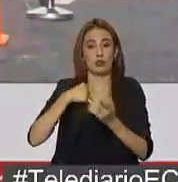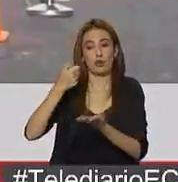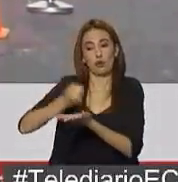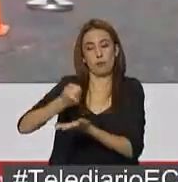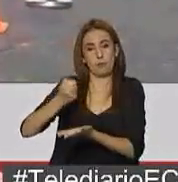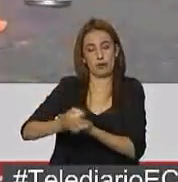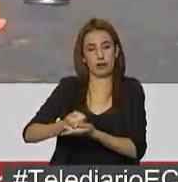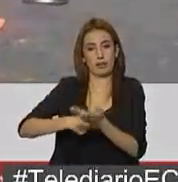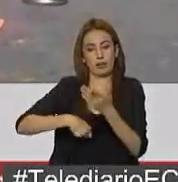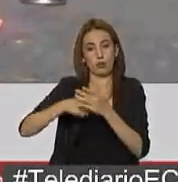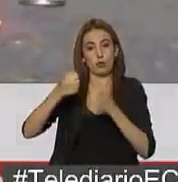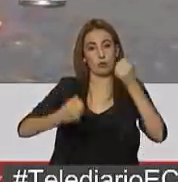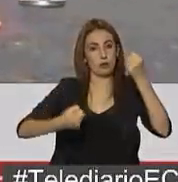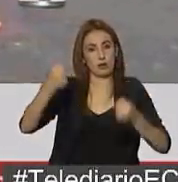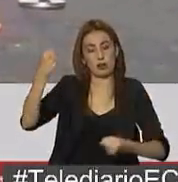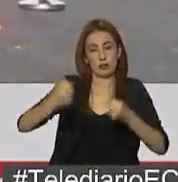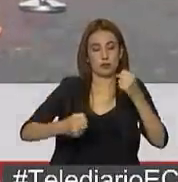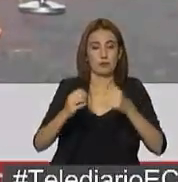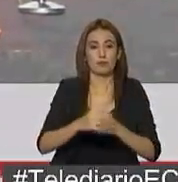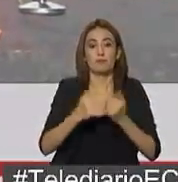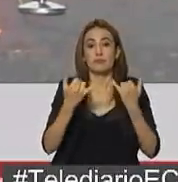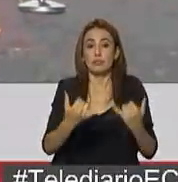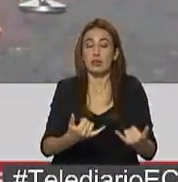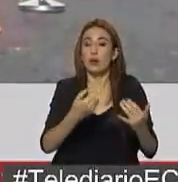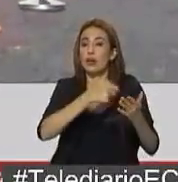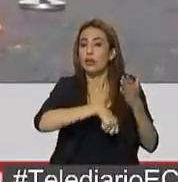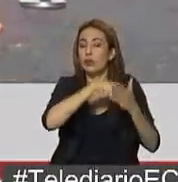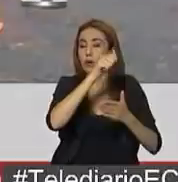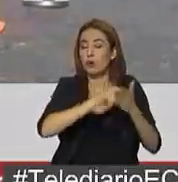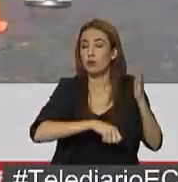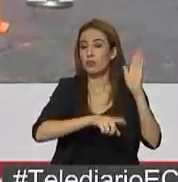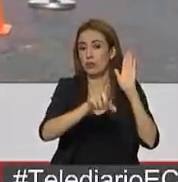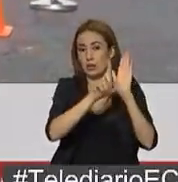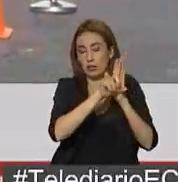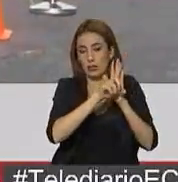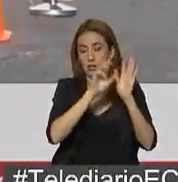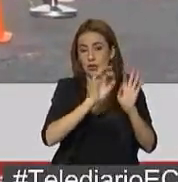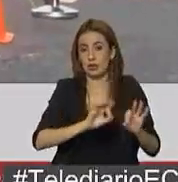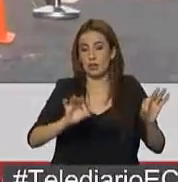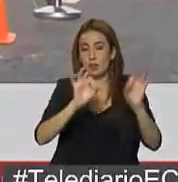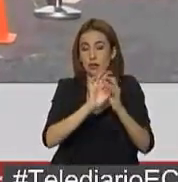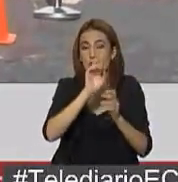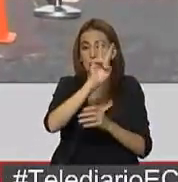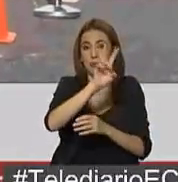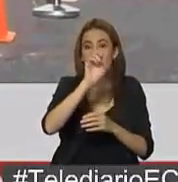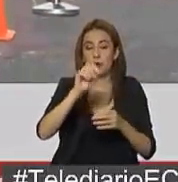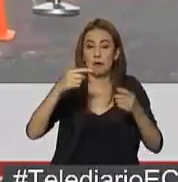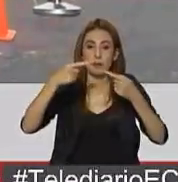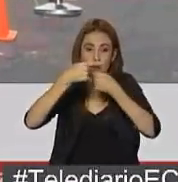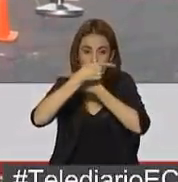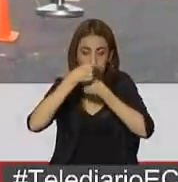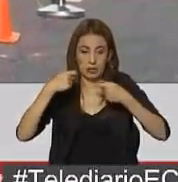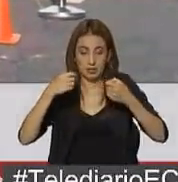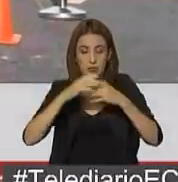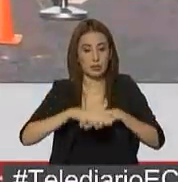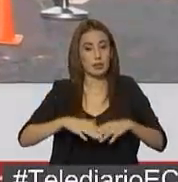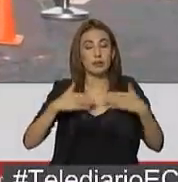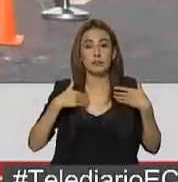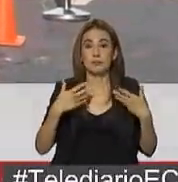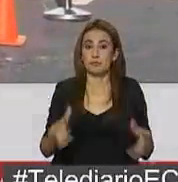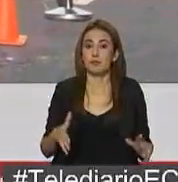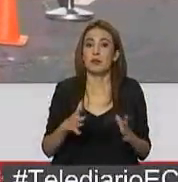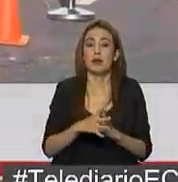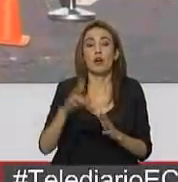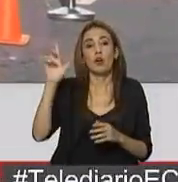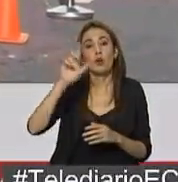Se legalizó el contrato y tenía más o menos hasta el 20 de marzo. Pero ya pasó esto de la pandemia, entonces me dicen que el día